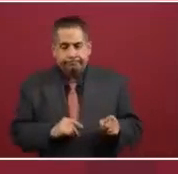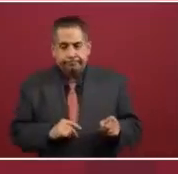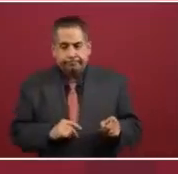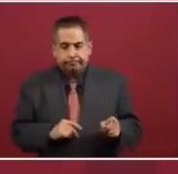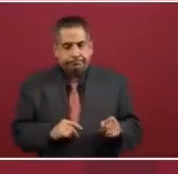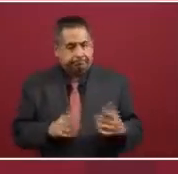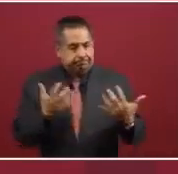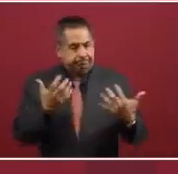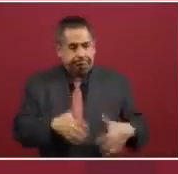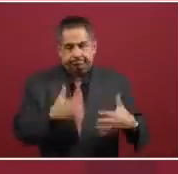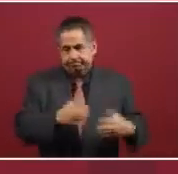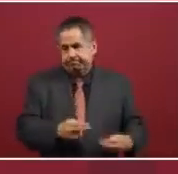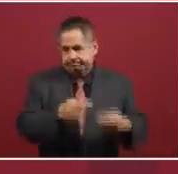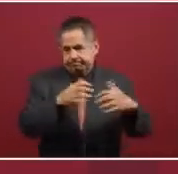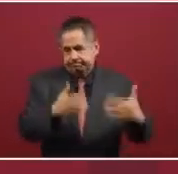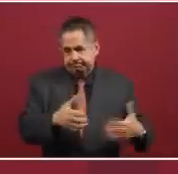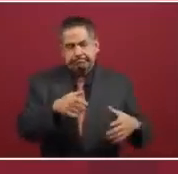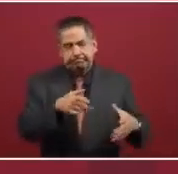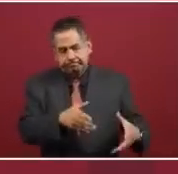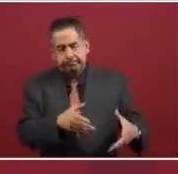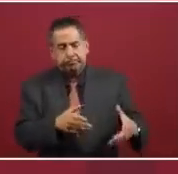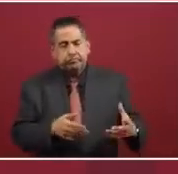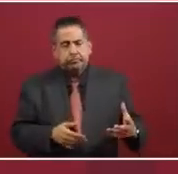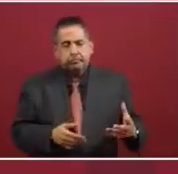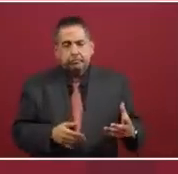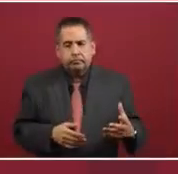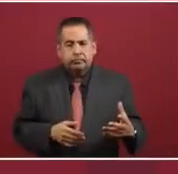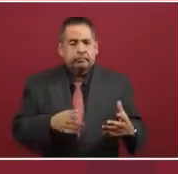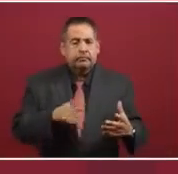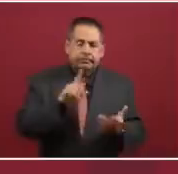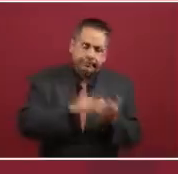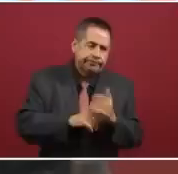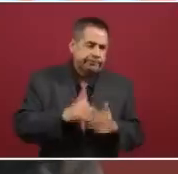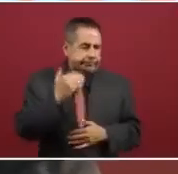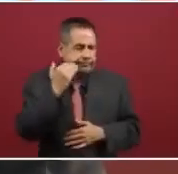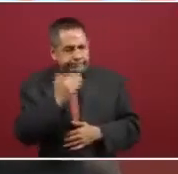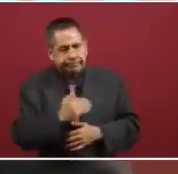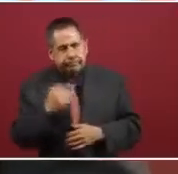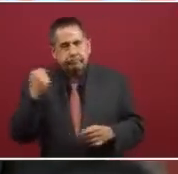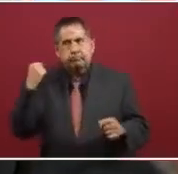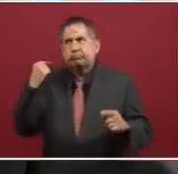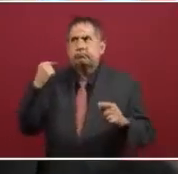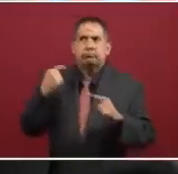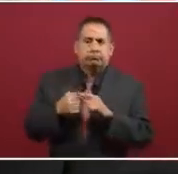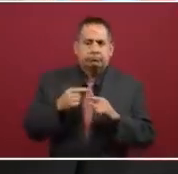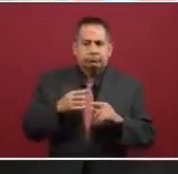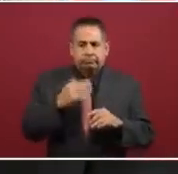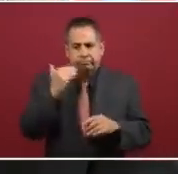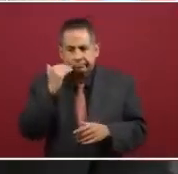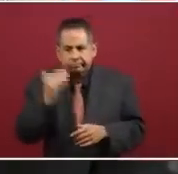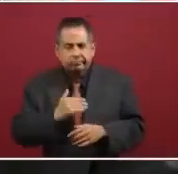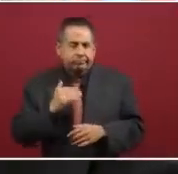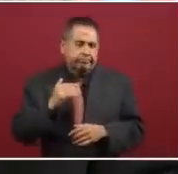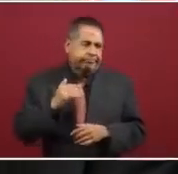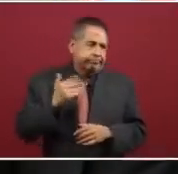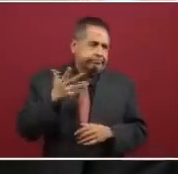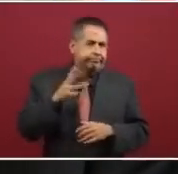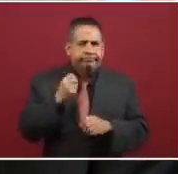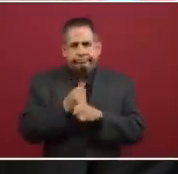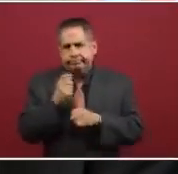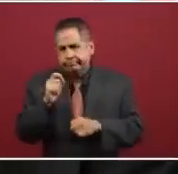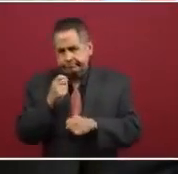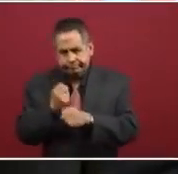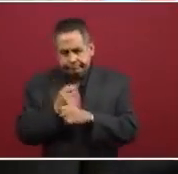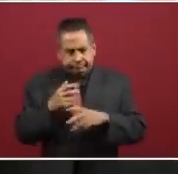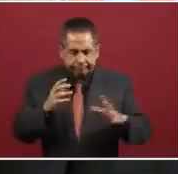como empresa, a pesar de todas las ineficiencias que ha habido en los últimos años o décadas, a pesar